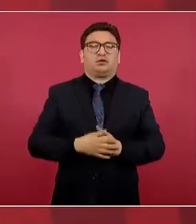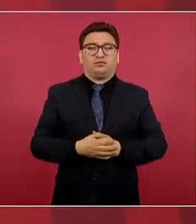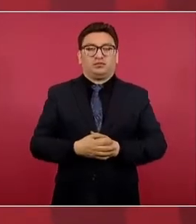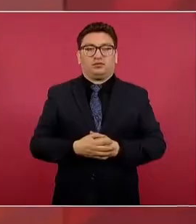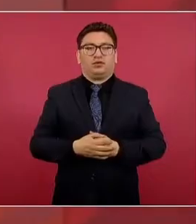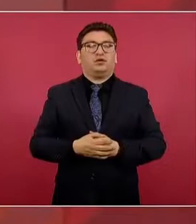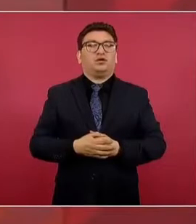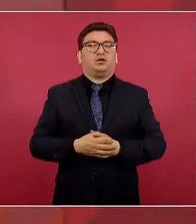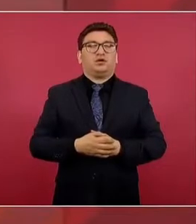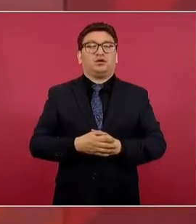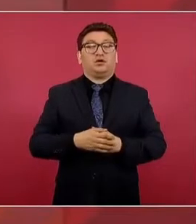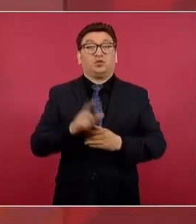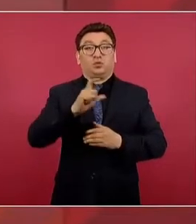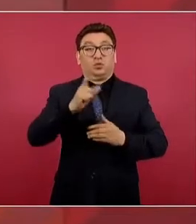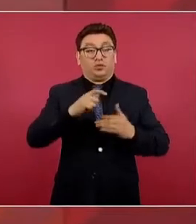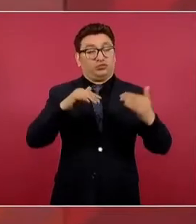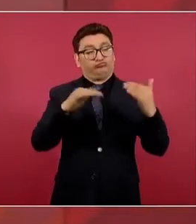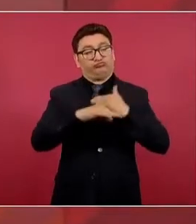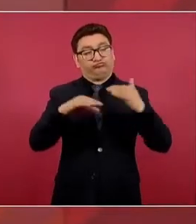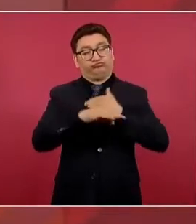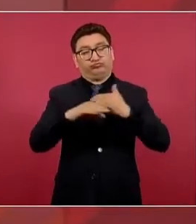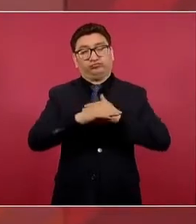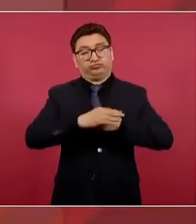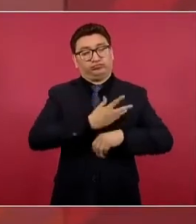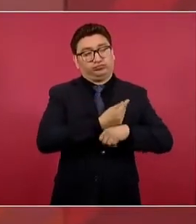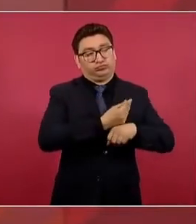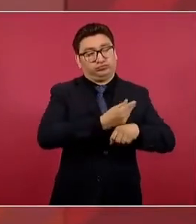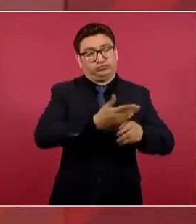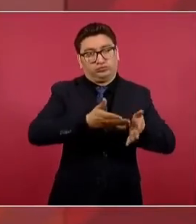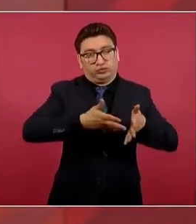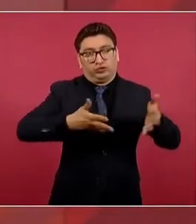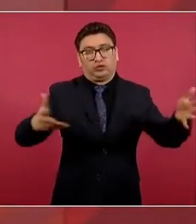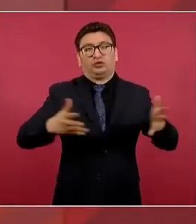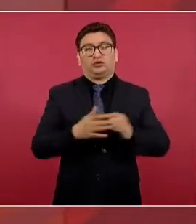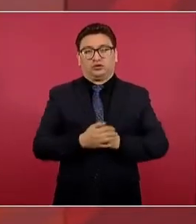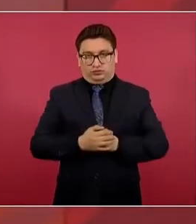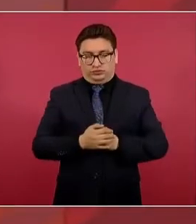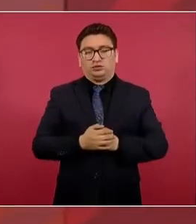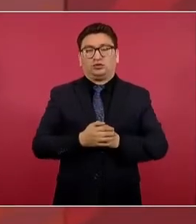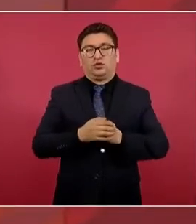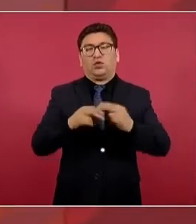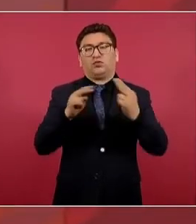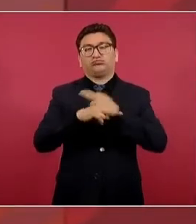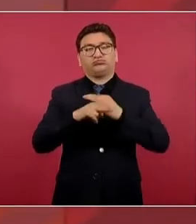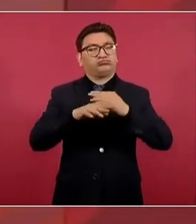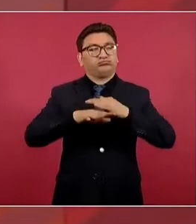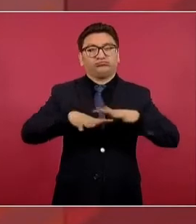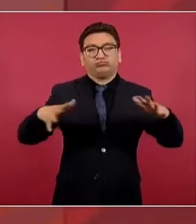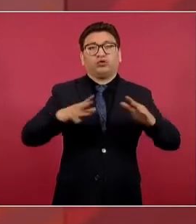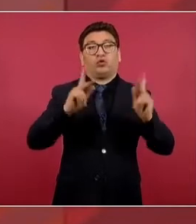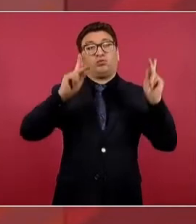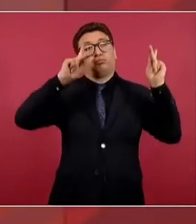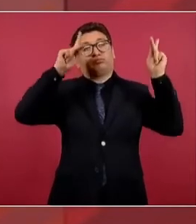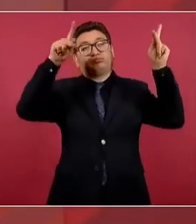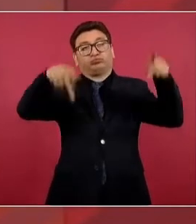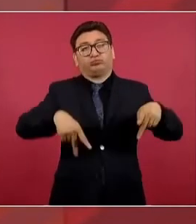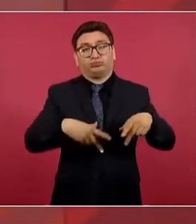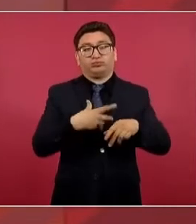la ampliación de carreteras, la construcción de autopistas, de